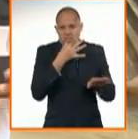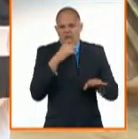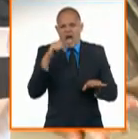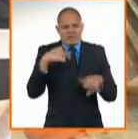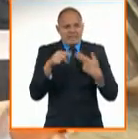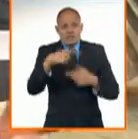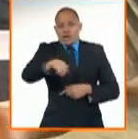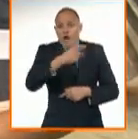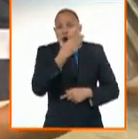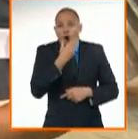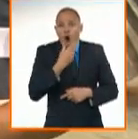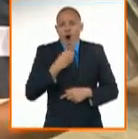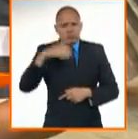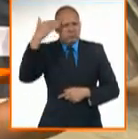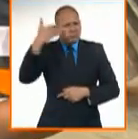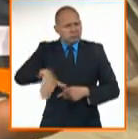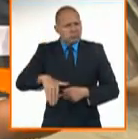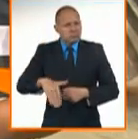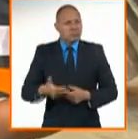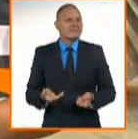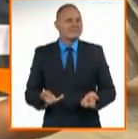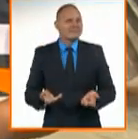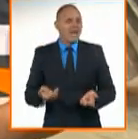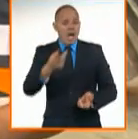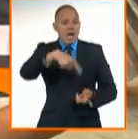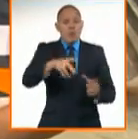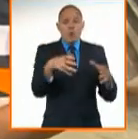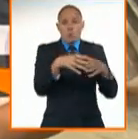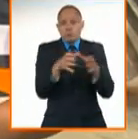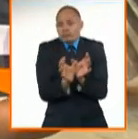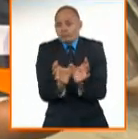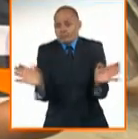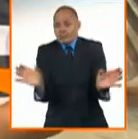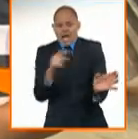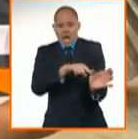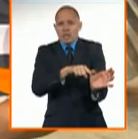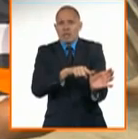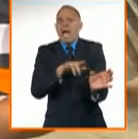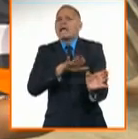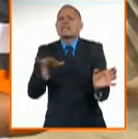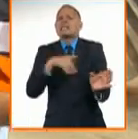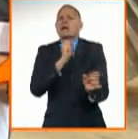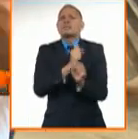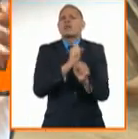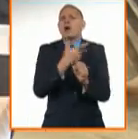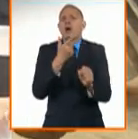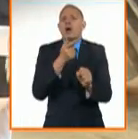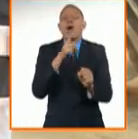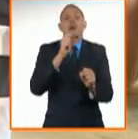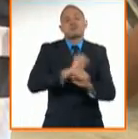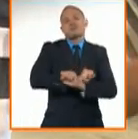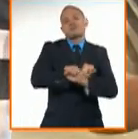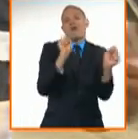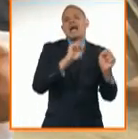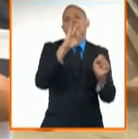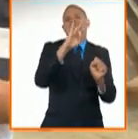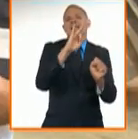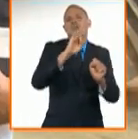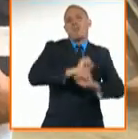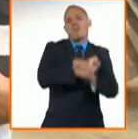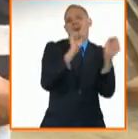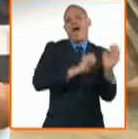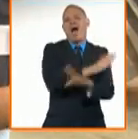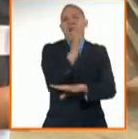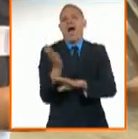a 24 horas con dos brigadas de siete y media a siete y media de la noche y otra brigada que entraría de siete